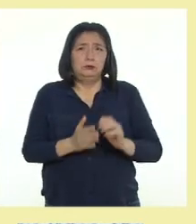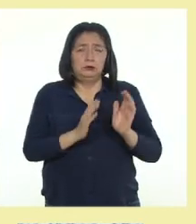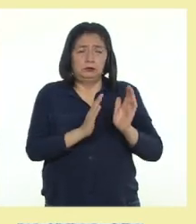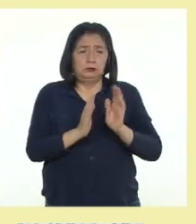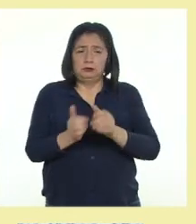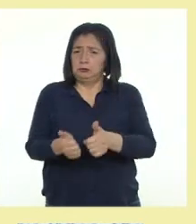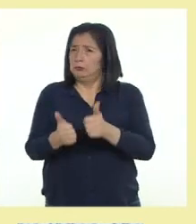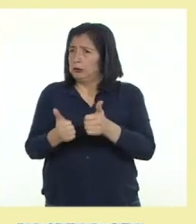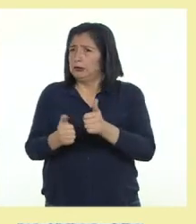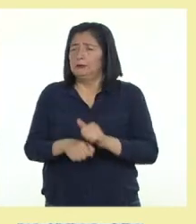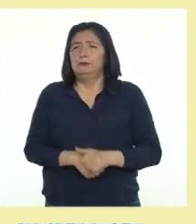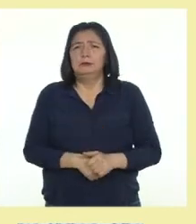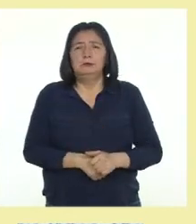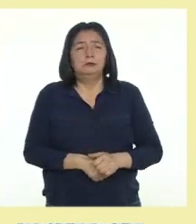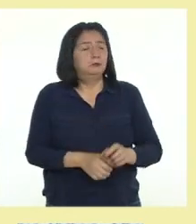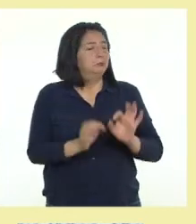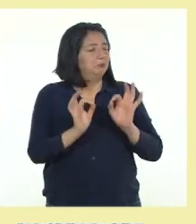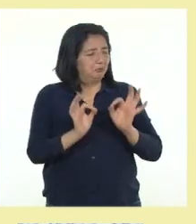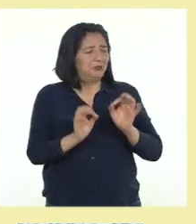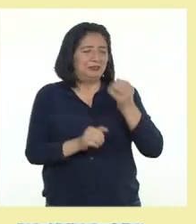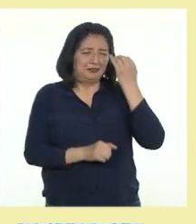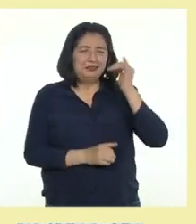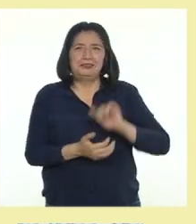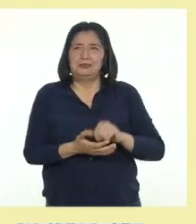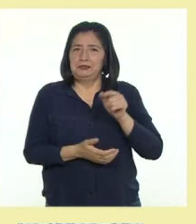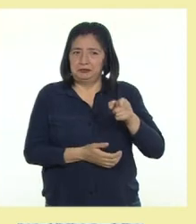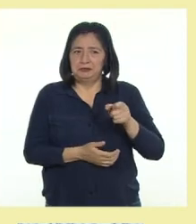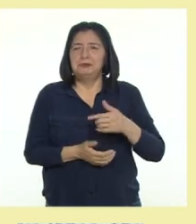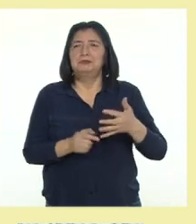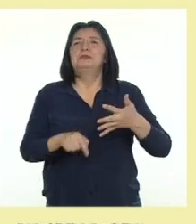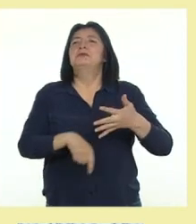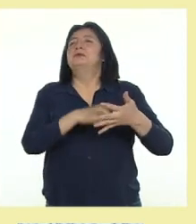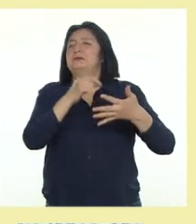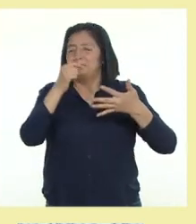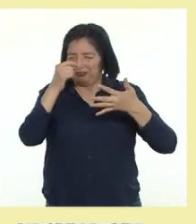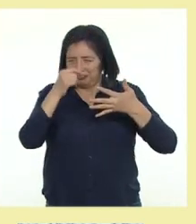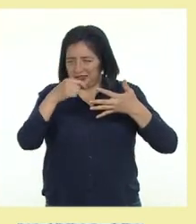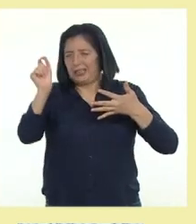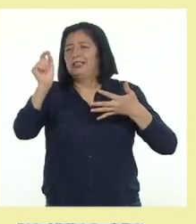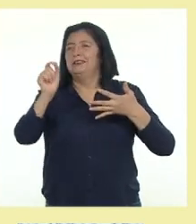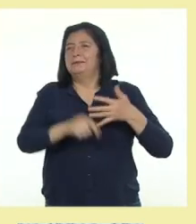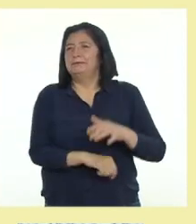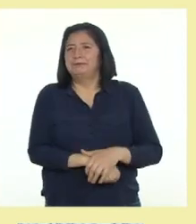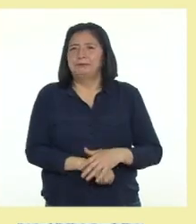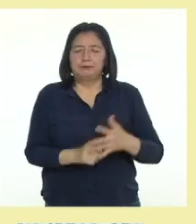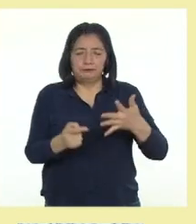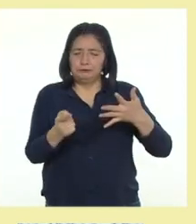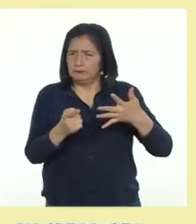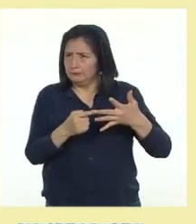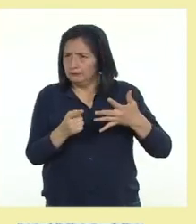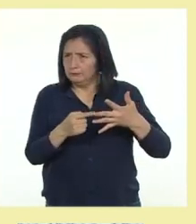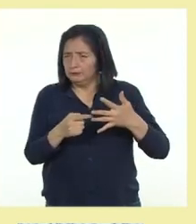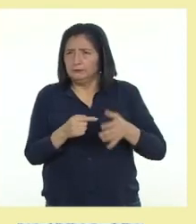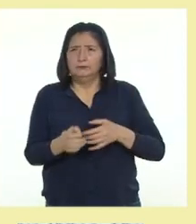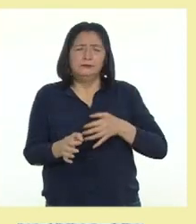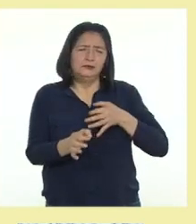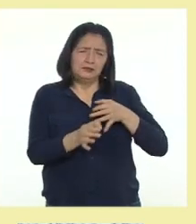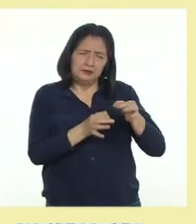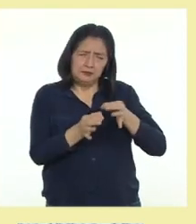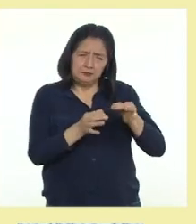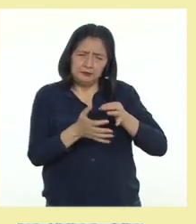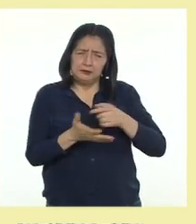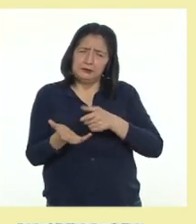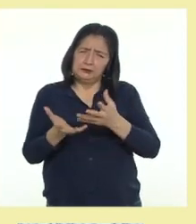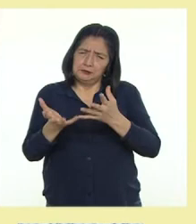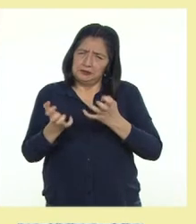organización es genial. Buenísima idea. Eso se merece... un gran check. Dime, ¿expresaste lo que deseas